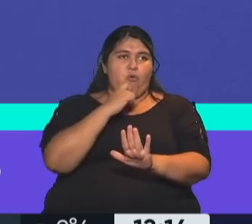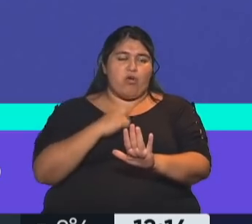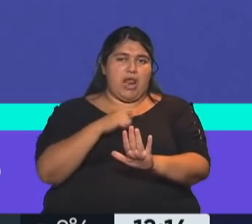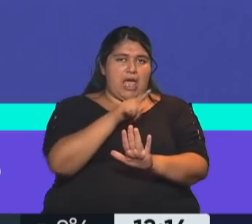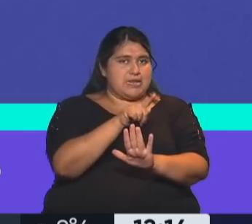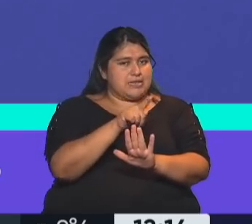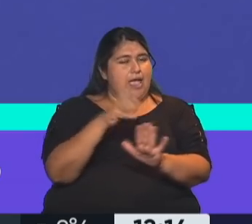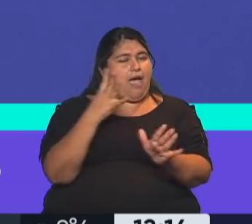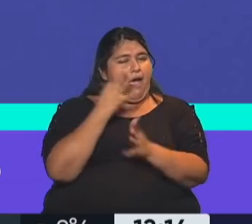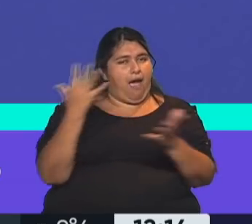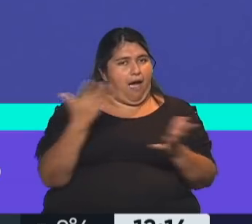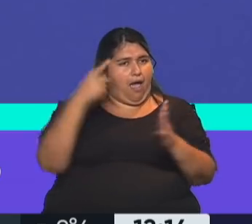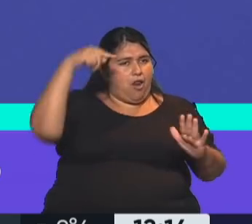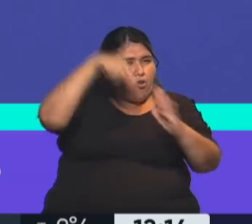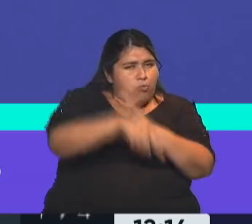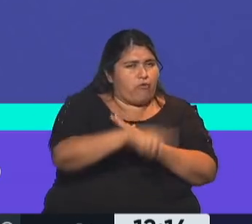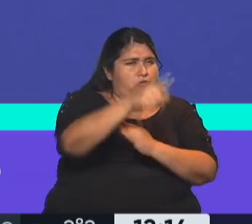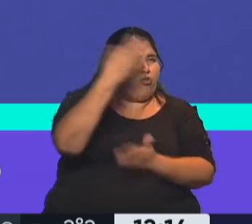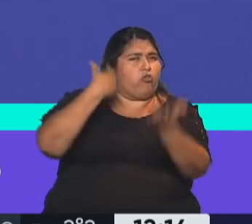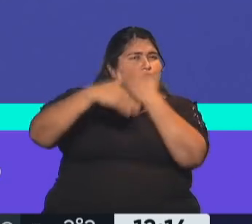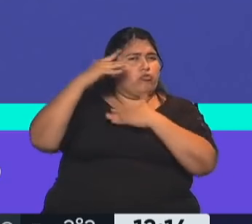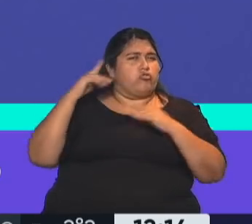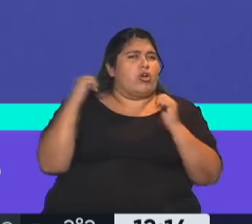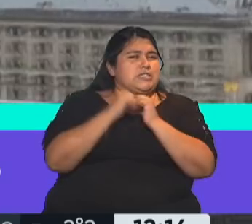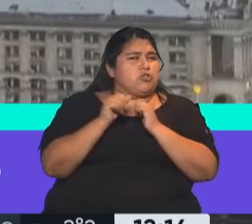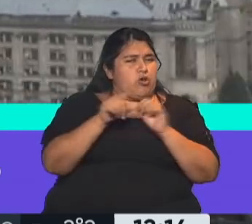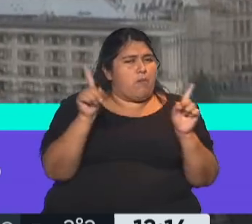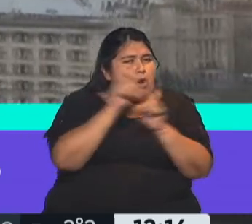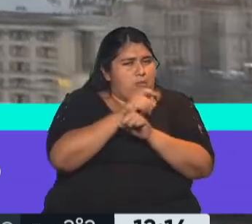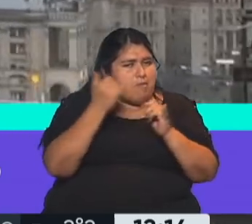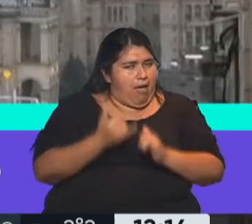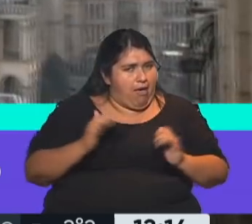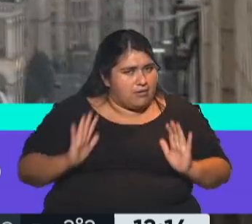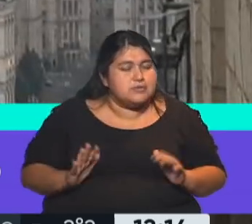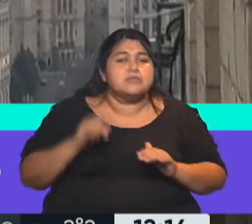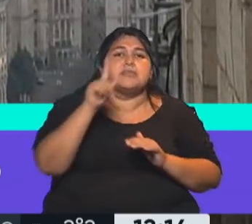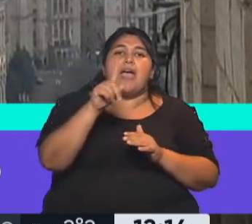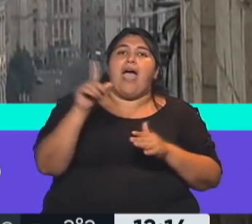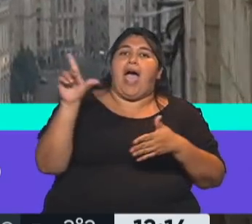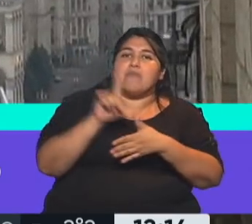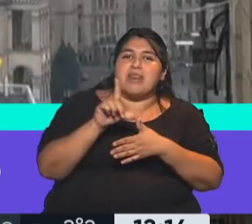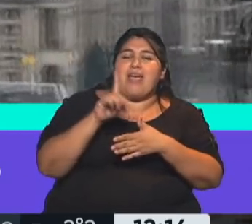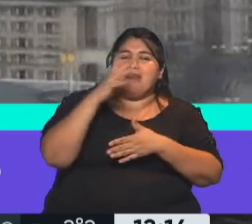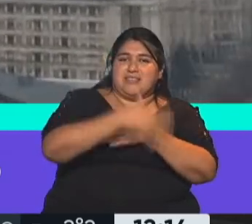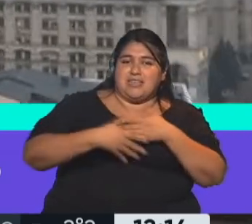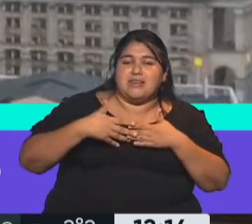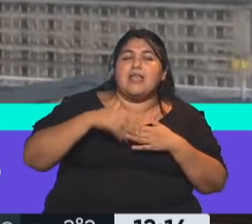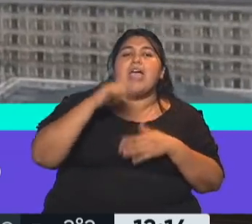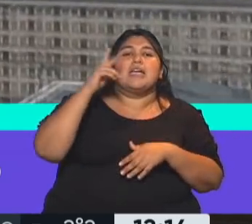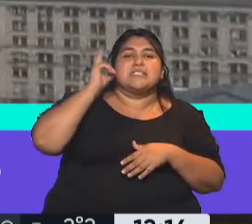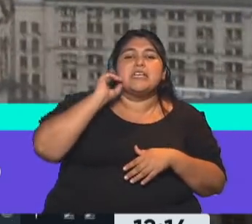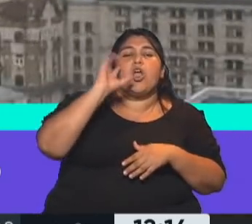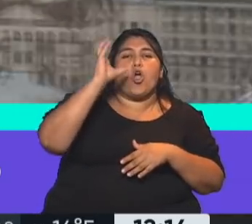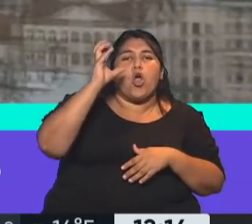tiene un trasfondo histórico propio, complejo y especial. En América Latina, Chile, México, Colombia, Argentina